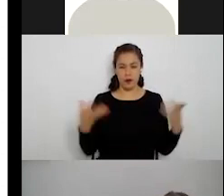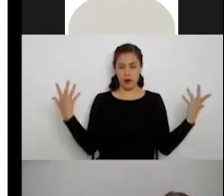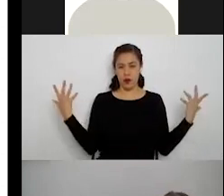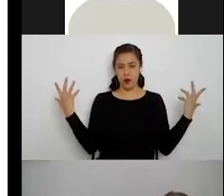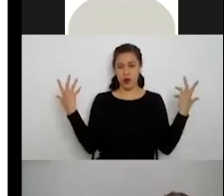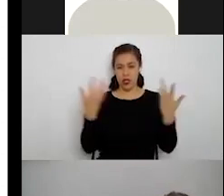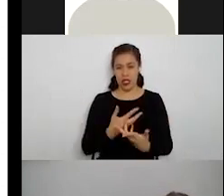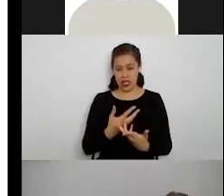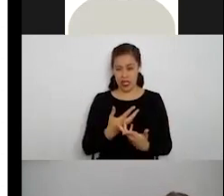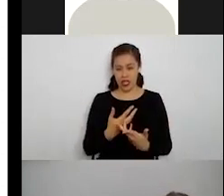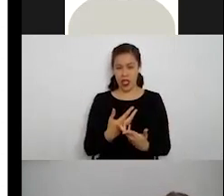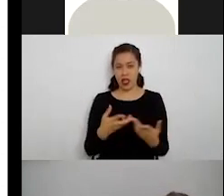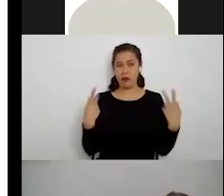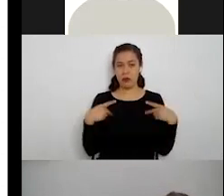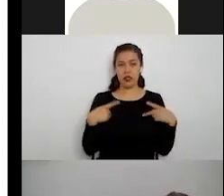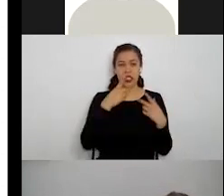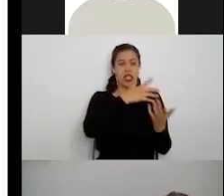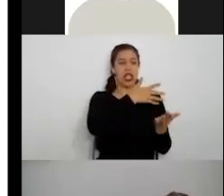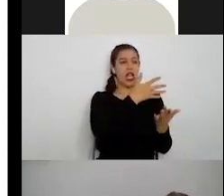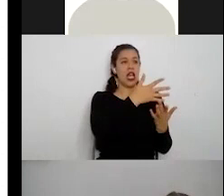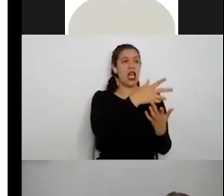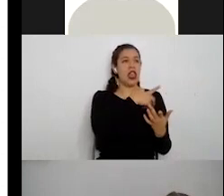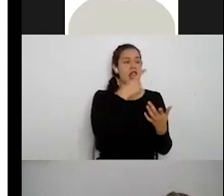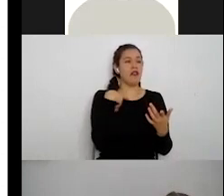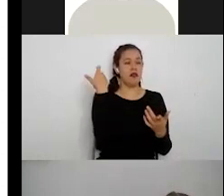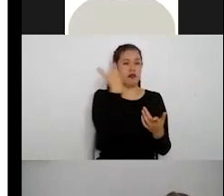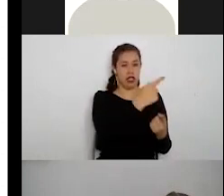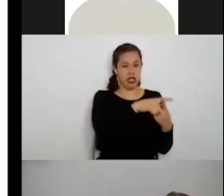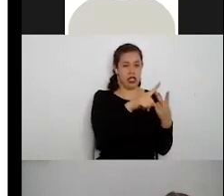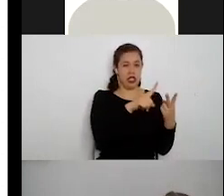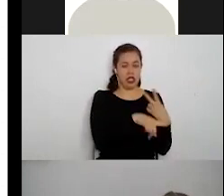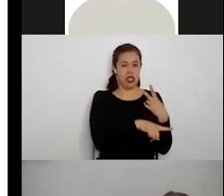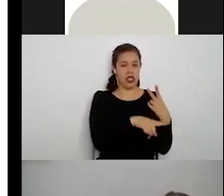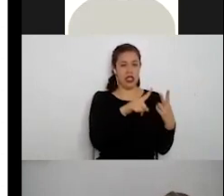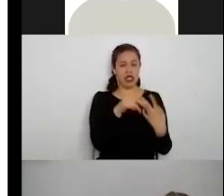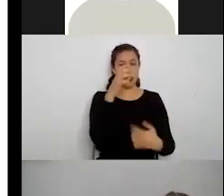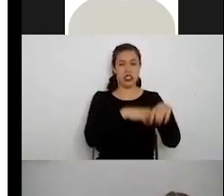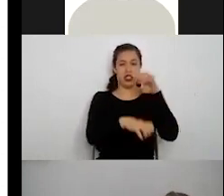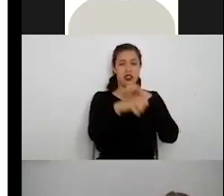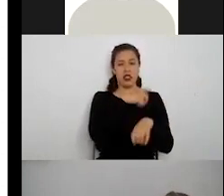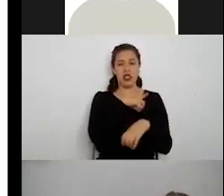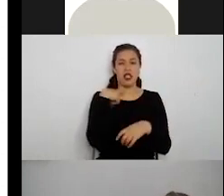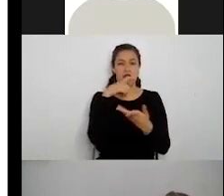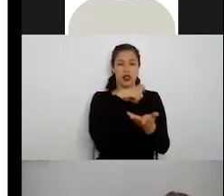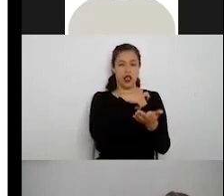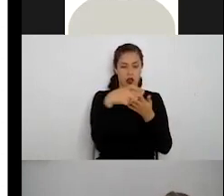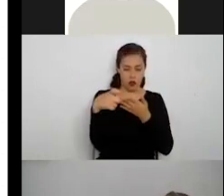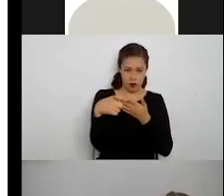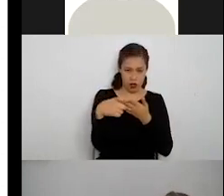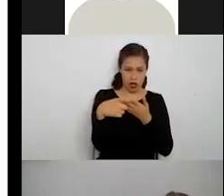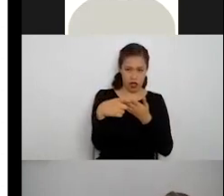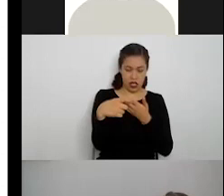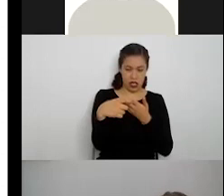gente que se endeuda ya, el choque que tiene sobre los empresas que contratan deuda, sobre los países